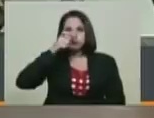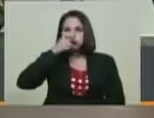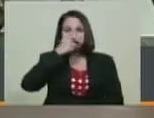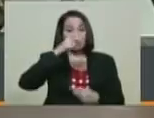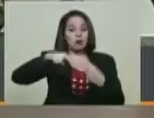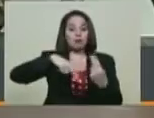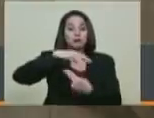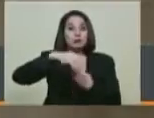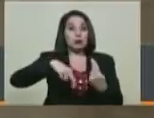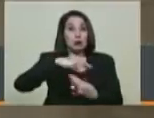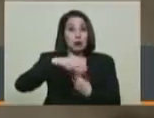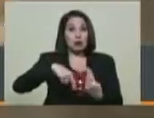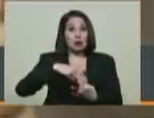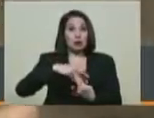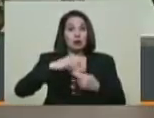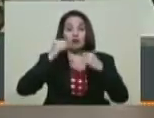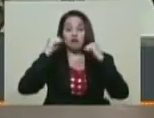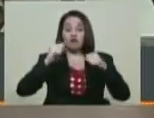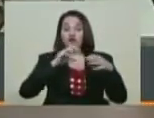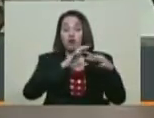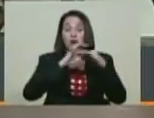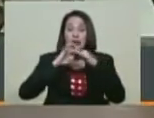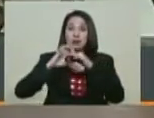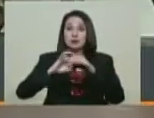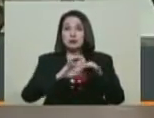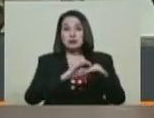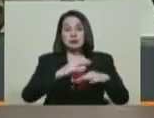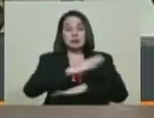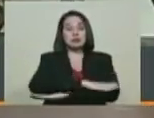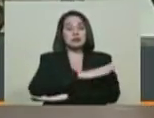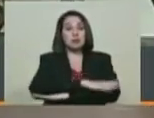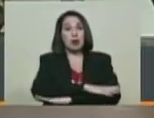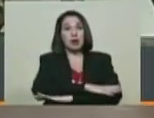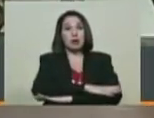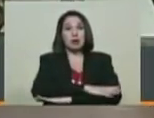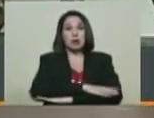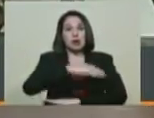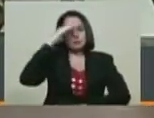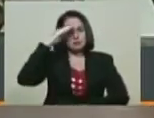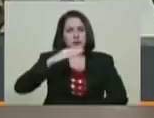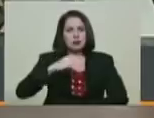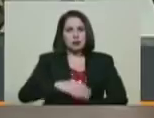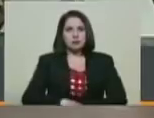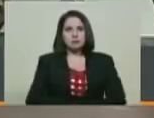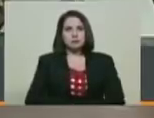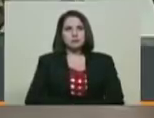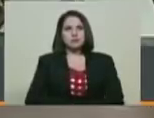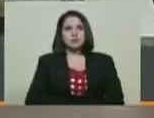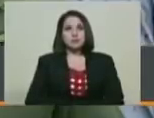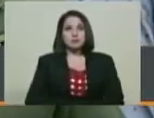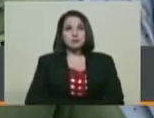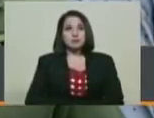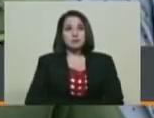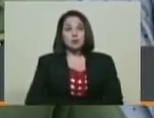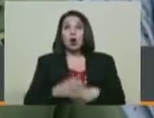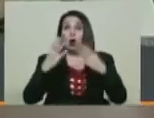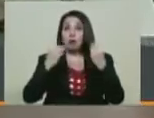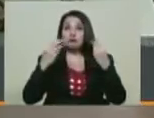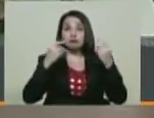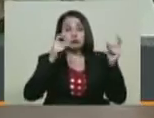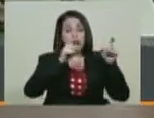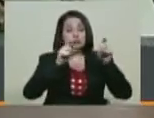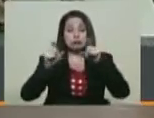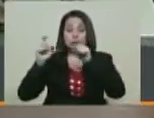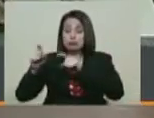revolucionaria, máxima cohesión y unión, máxima disciplina a la Fuerza Armada Nacional Bolivariana. Bastantes lecciones le hemos dado al